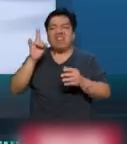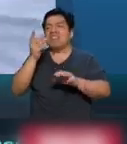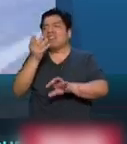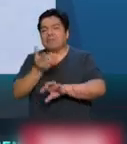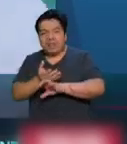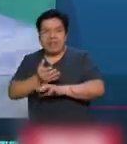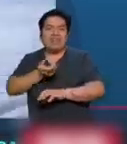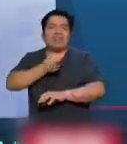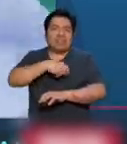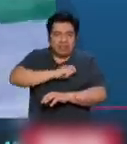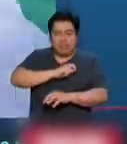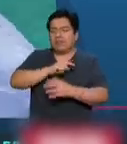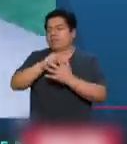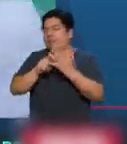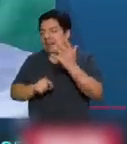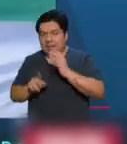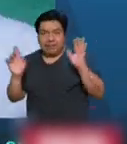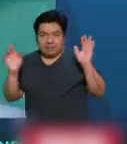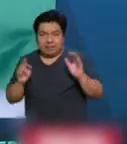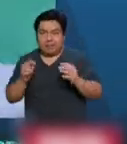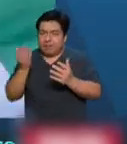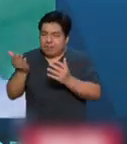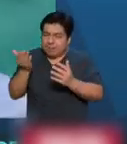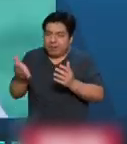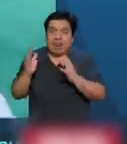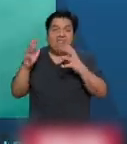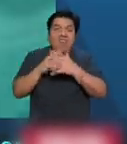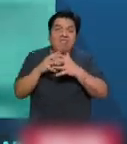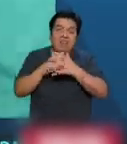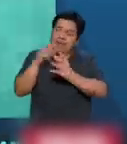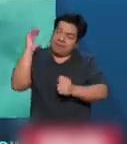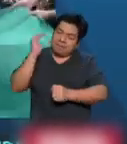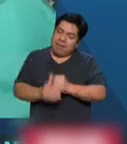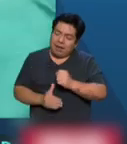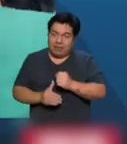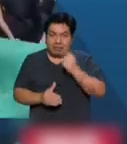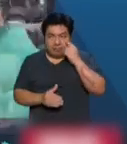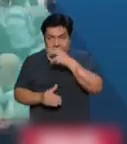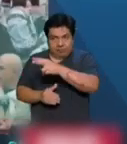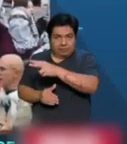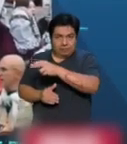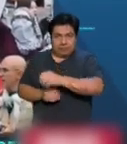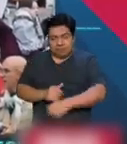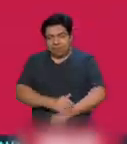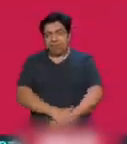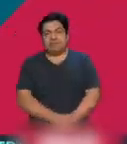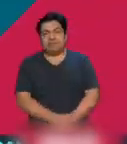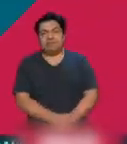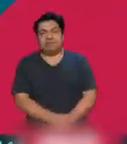Unidos. En cada una de ellas se exigió el cese al fuego, y esto fue parte de lo que se vivió.